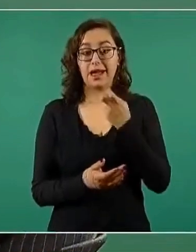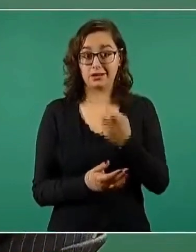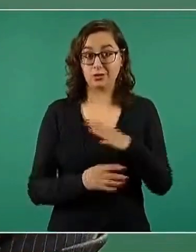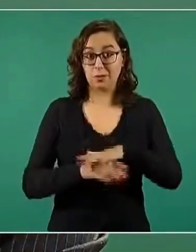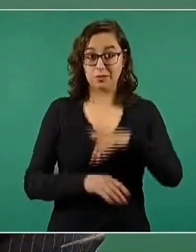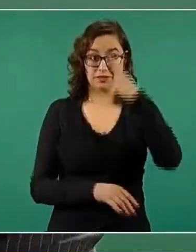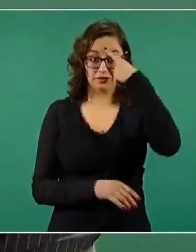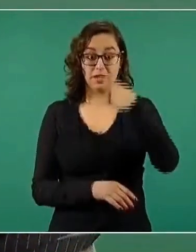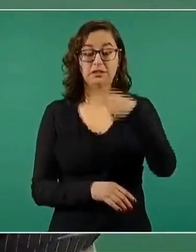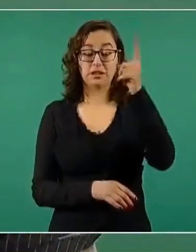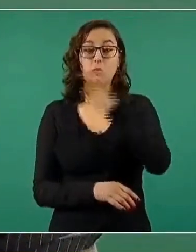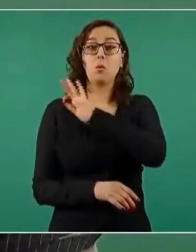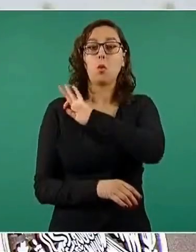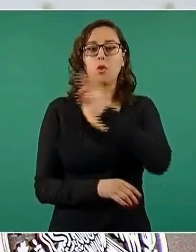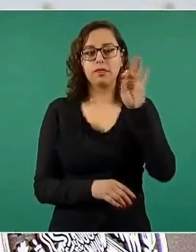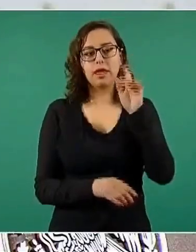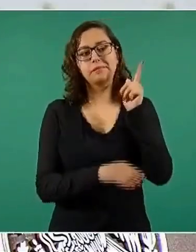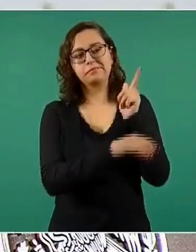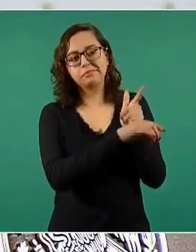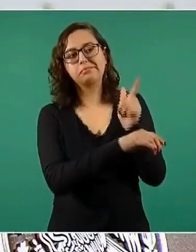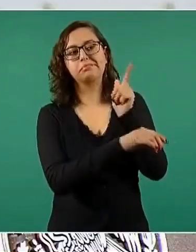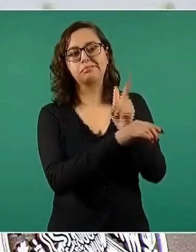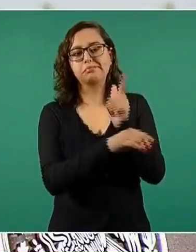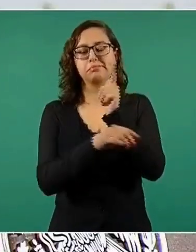los gobiernos.